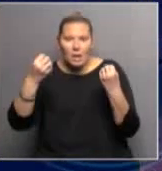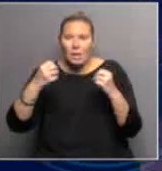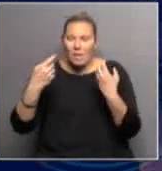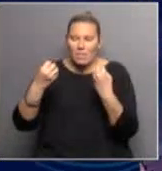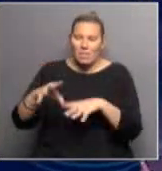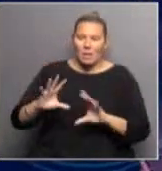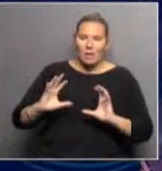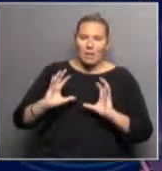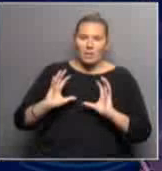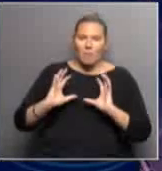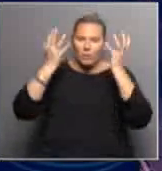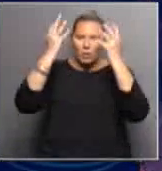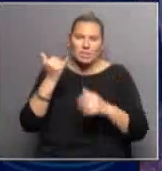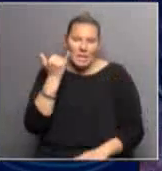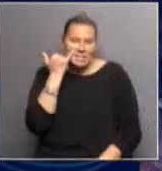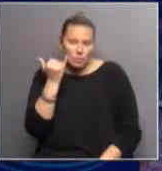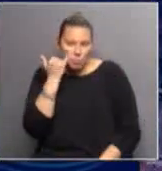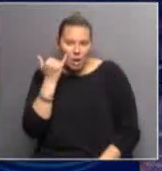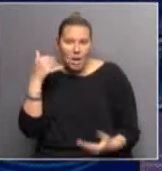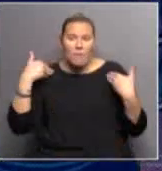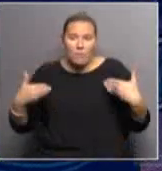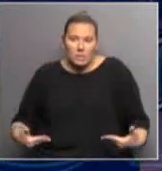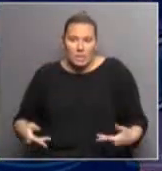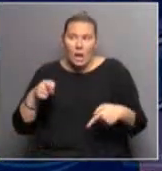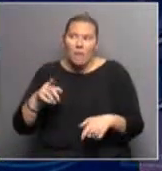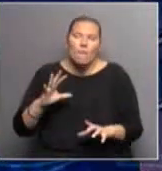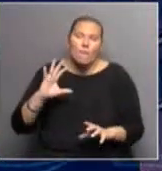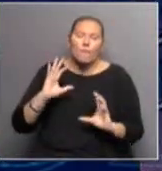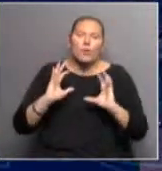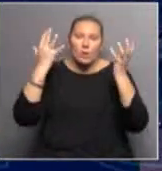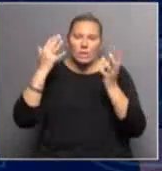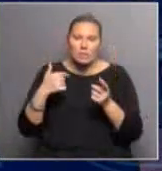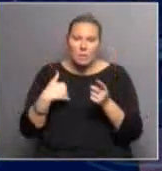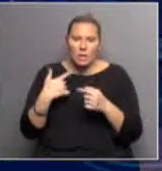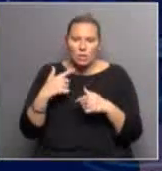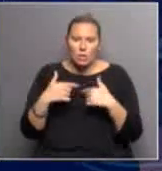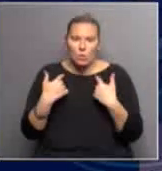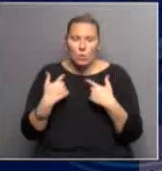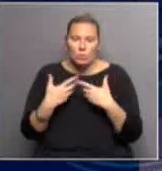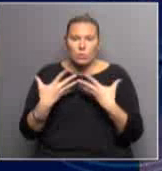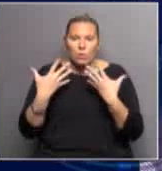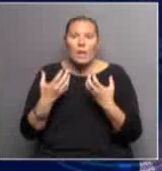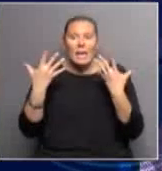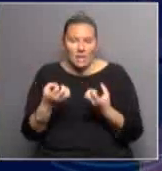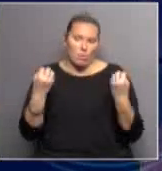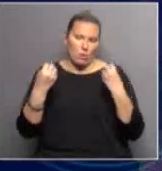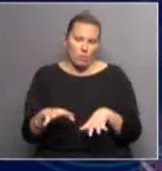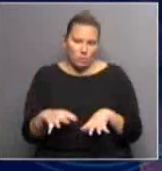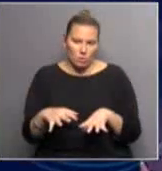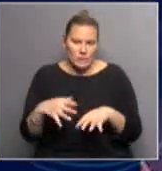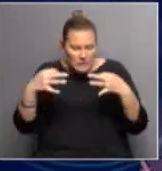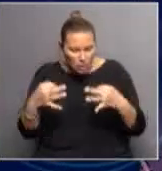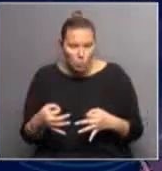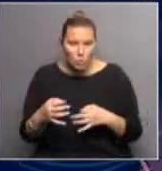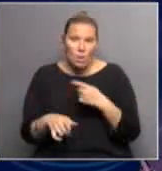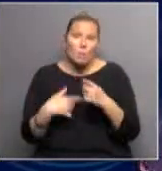violencia sexual y física, que son las violencias, digamos, que nosotros nos aseguramos que abandonen ese tipo de